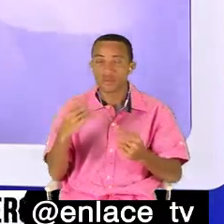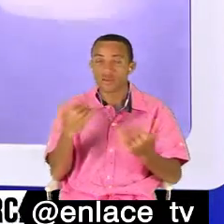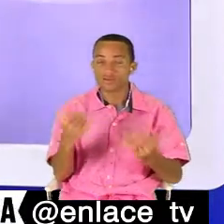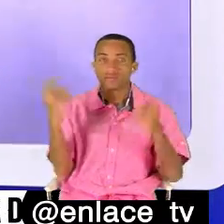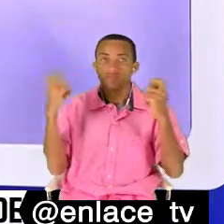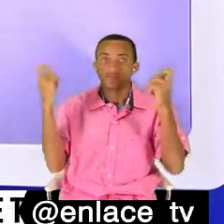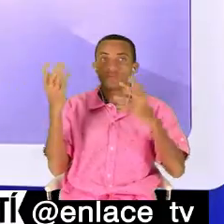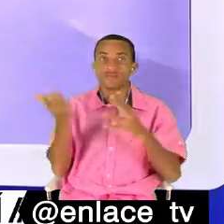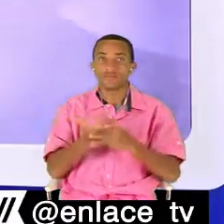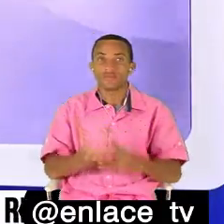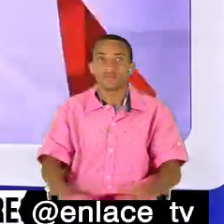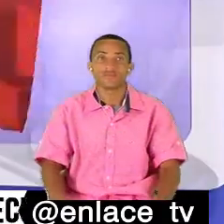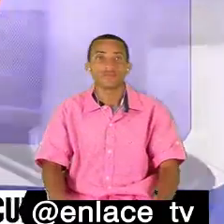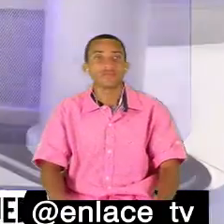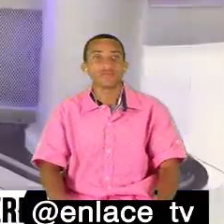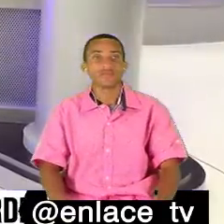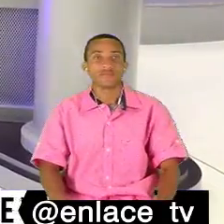Ya regresamos.